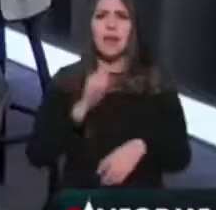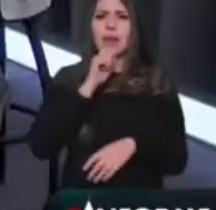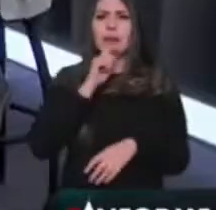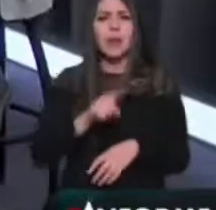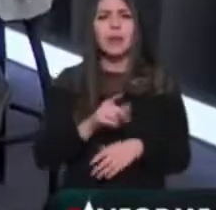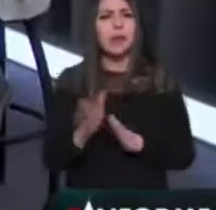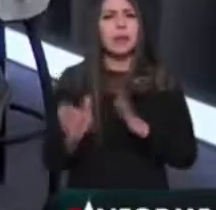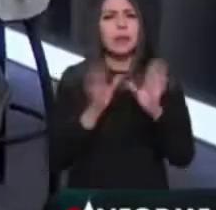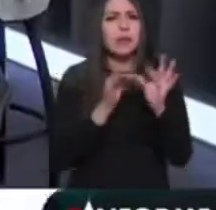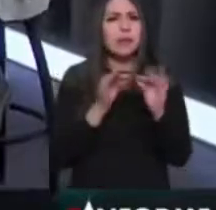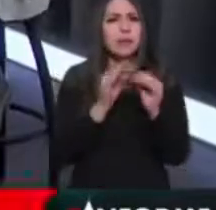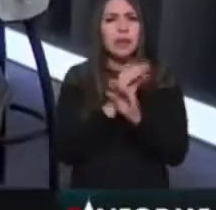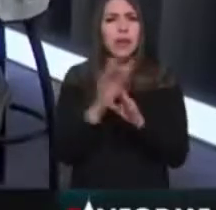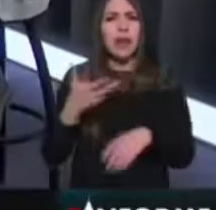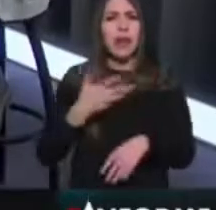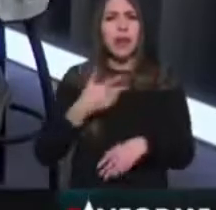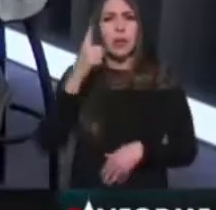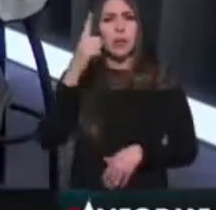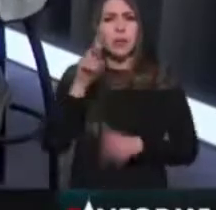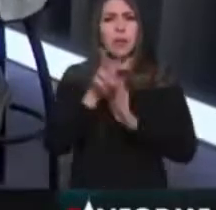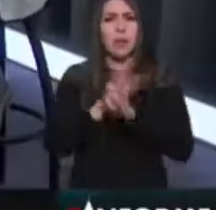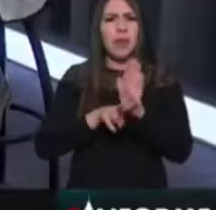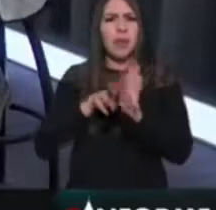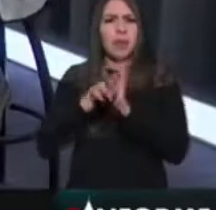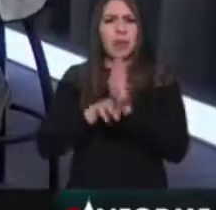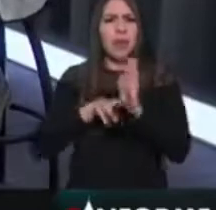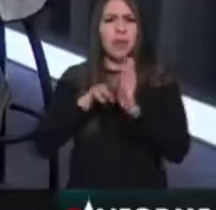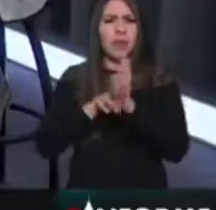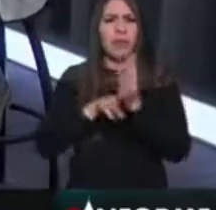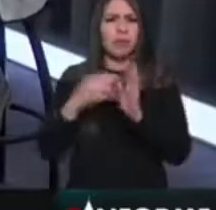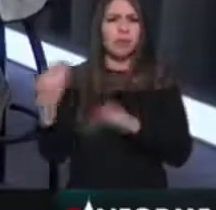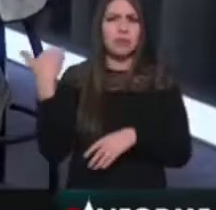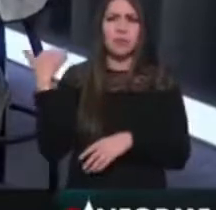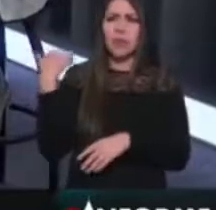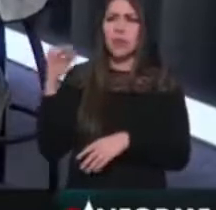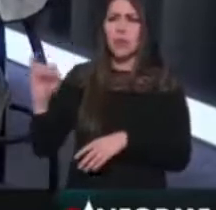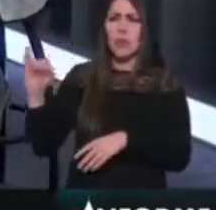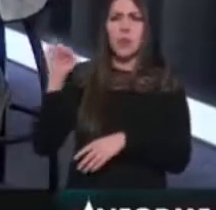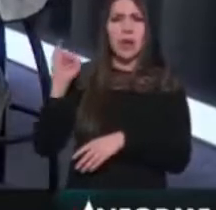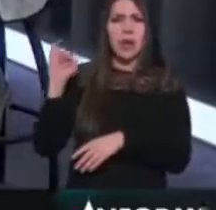hay un video completamente descontextualizado que se empezó a mover el jueves